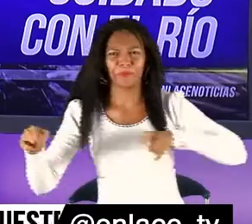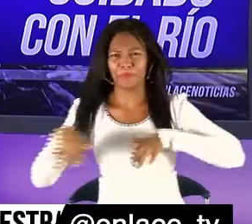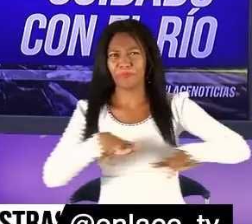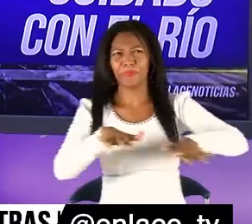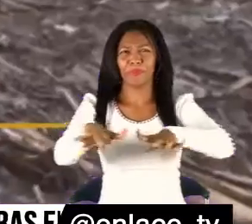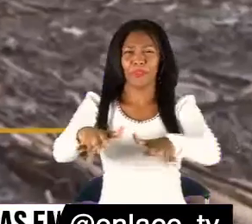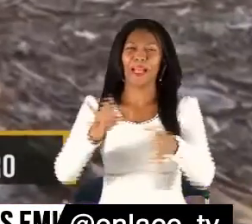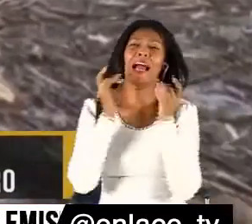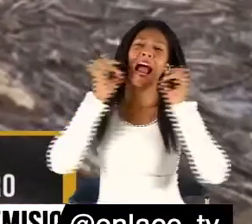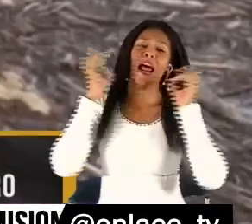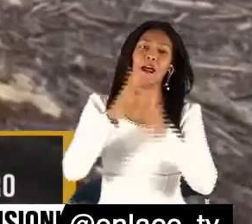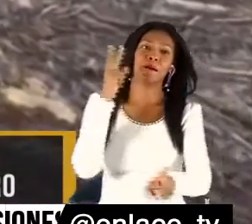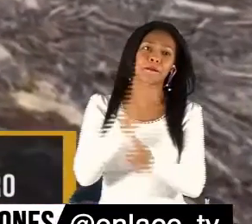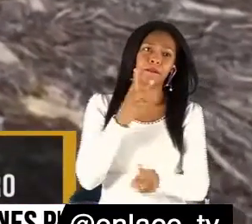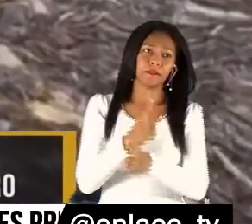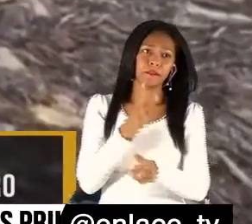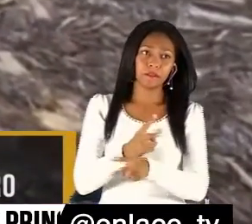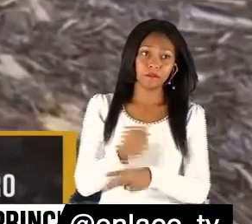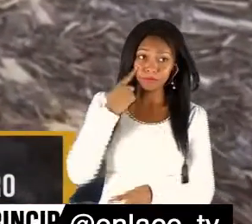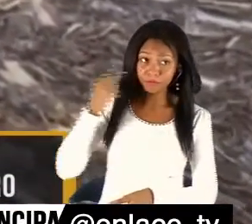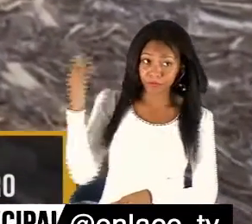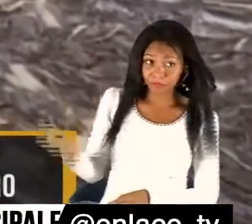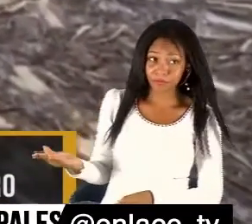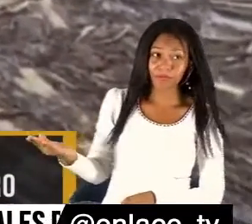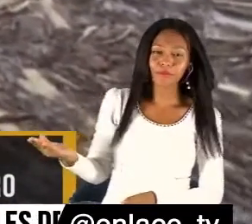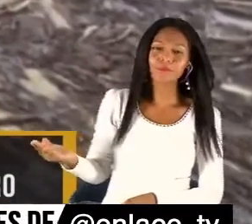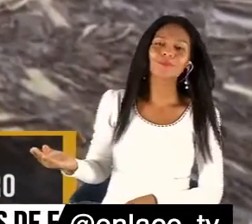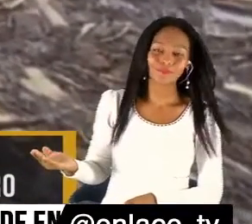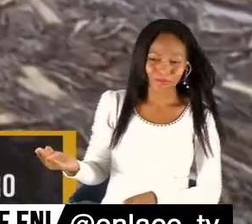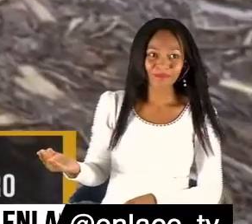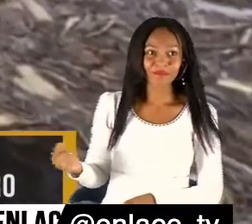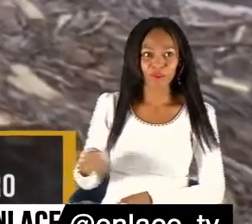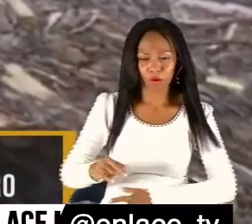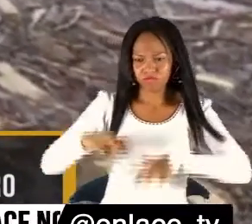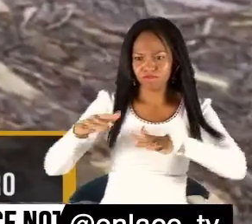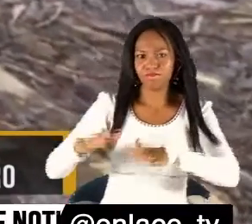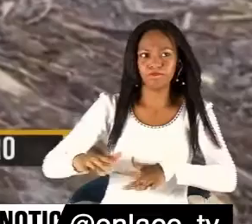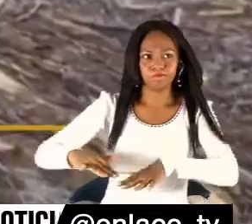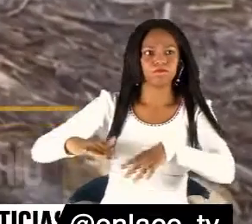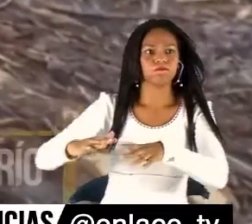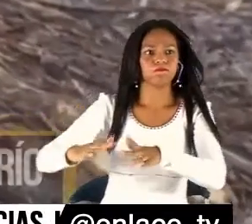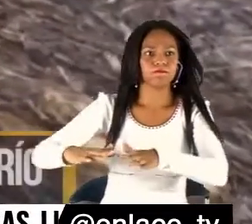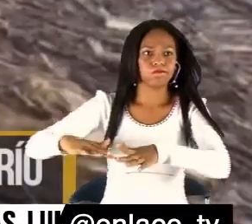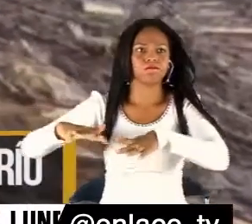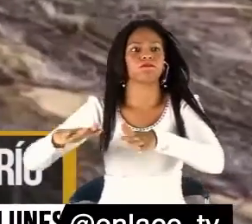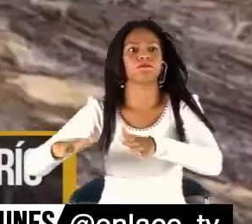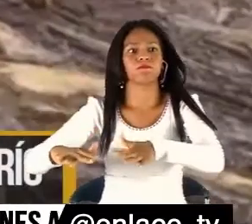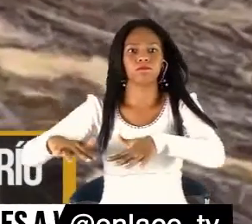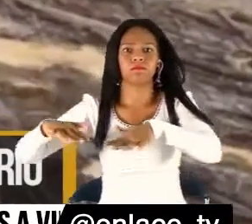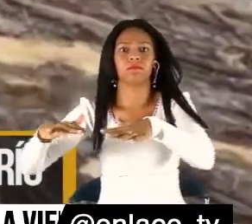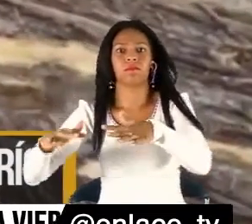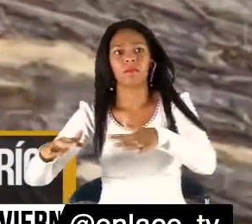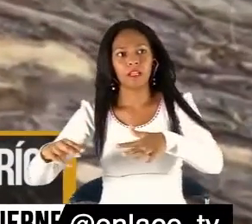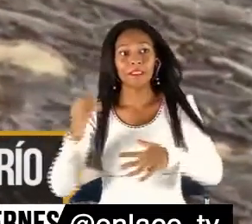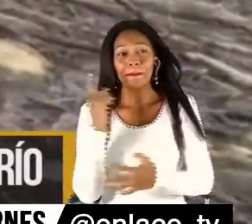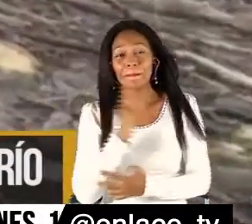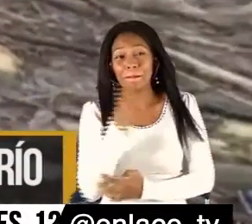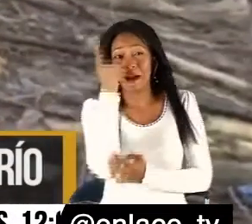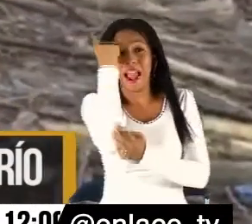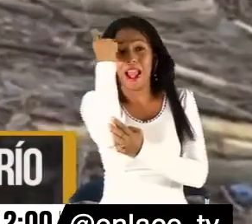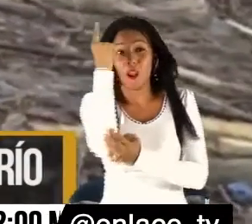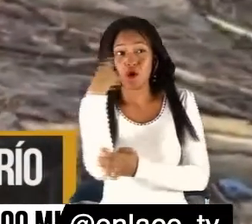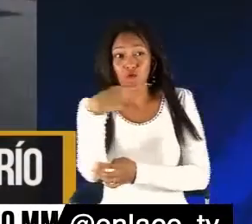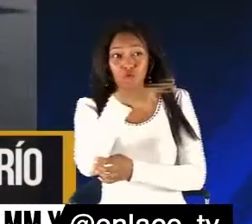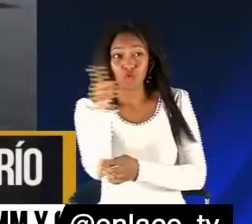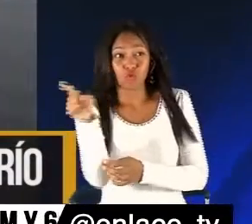Carare. Cor Magdalena ha advertido sobre la presencia de una corriente de material flotante de unos 7 kilómetros de largo y 10 metros de ancho aproximadamente, en su